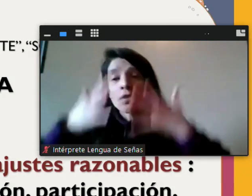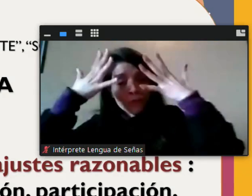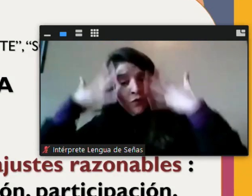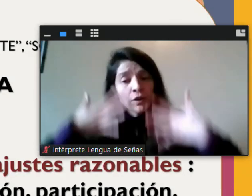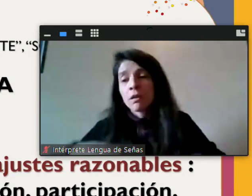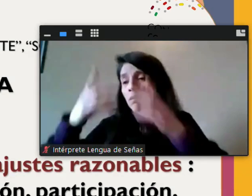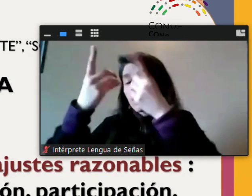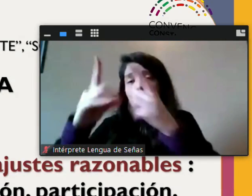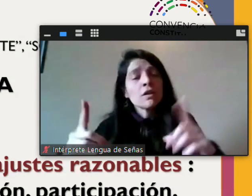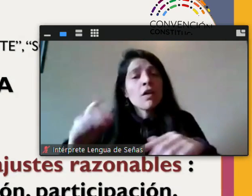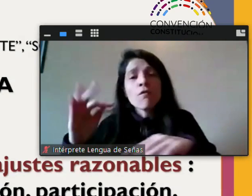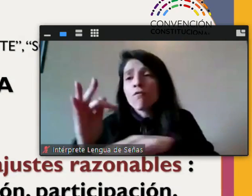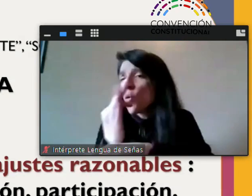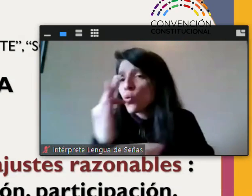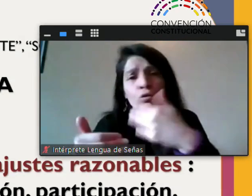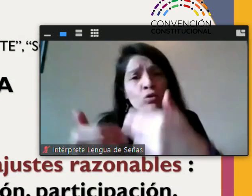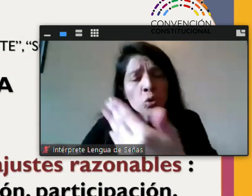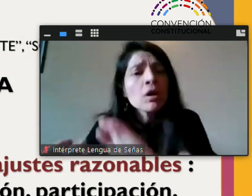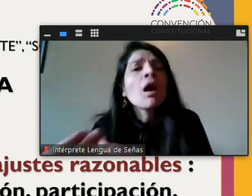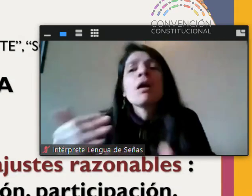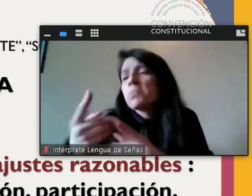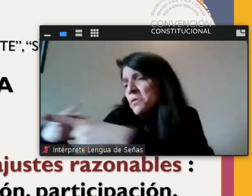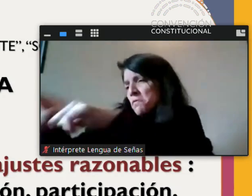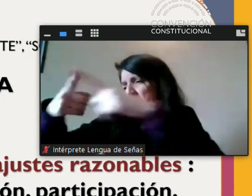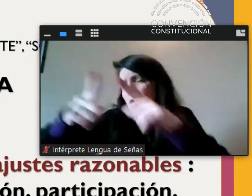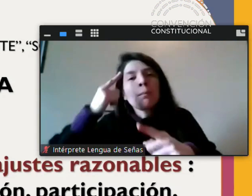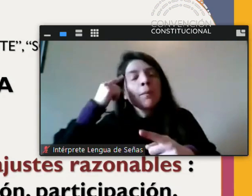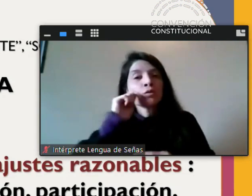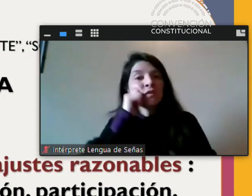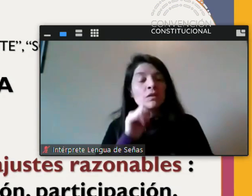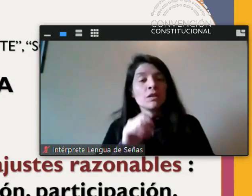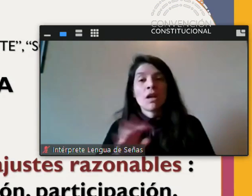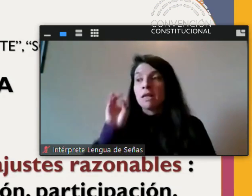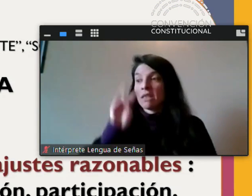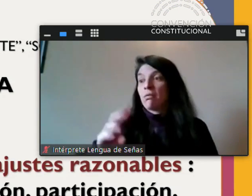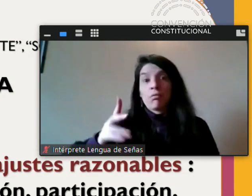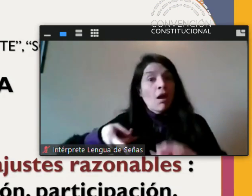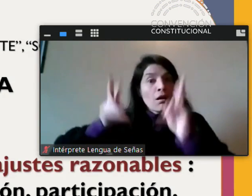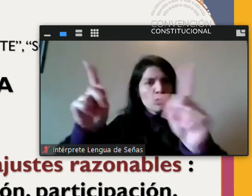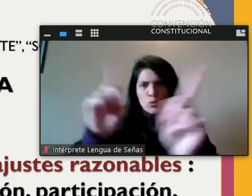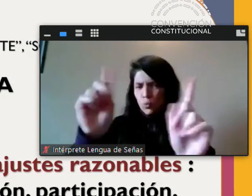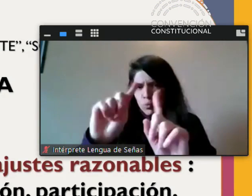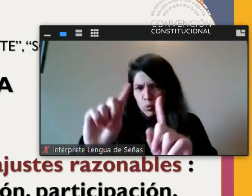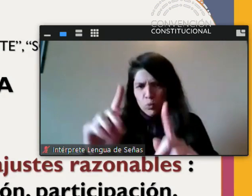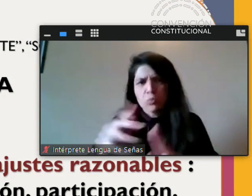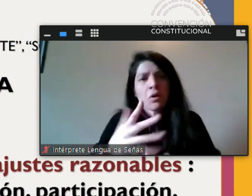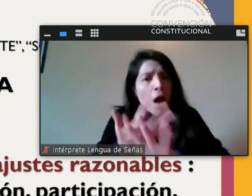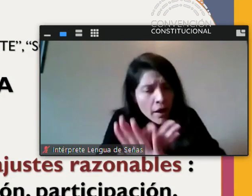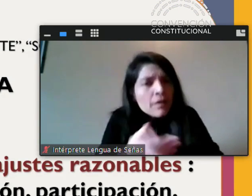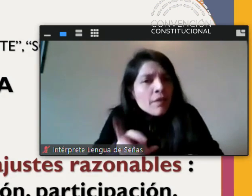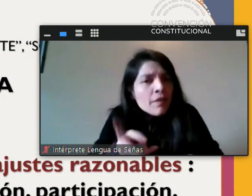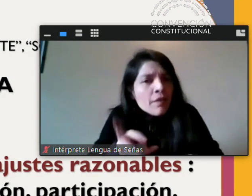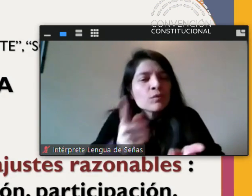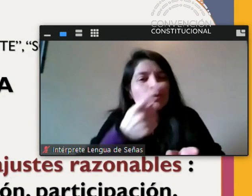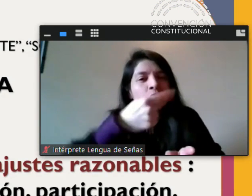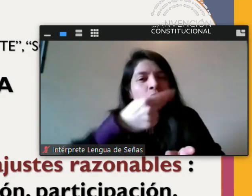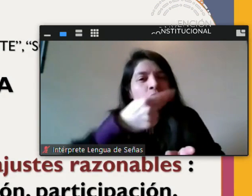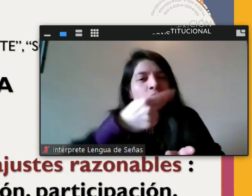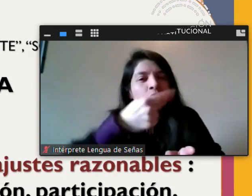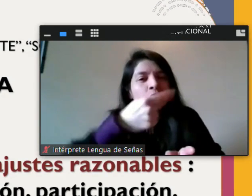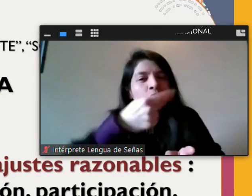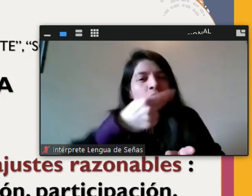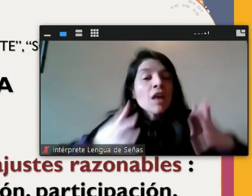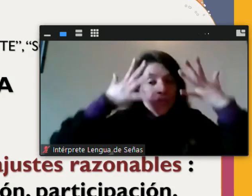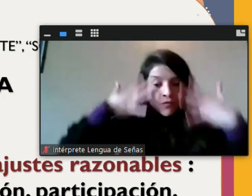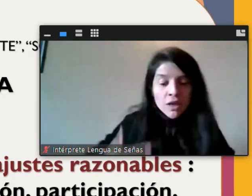todos, no por eso dejamos de tener derechos, no por eso nuestros derechos se socavan, ¿cierto? Esta diversidad física,